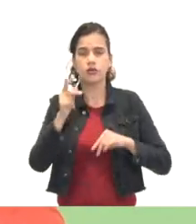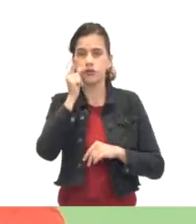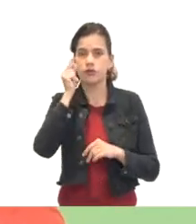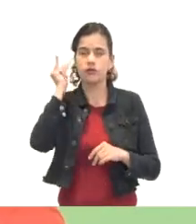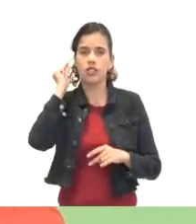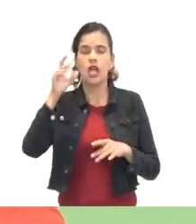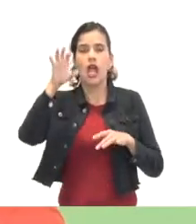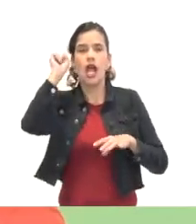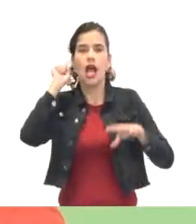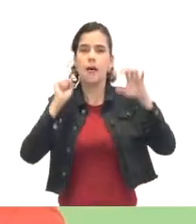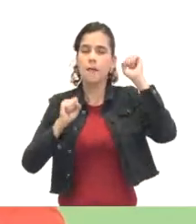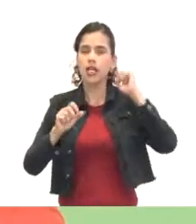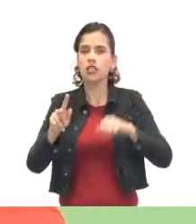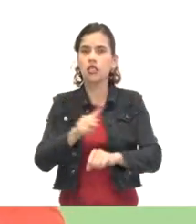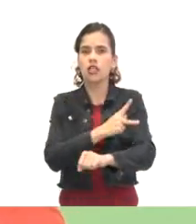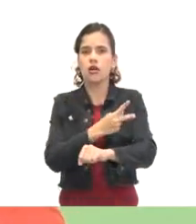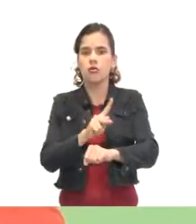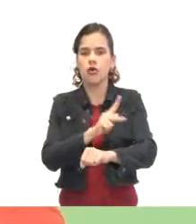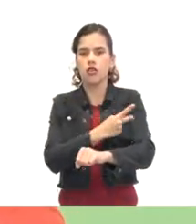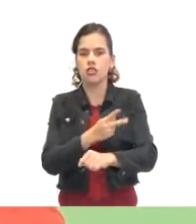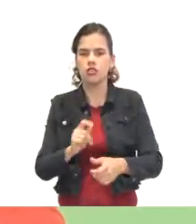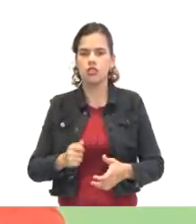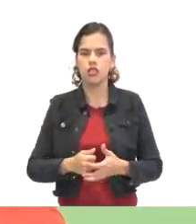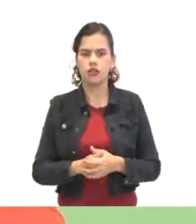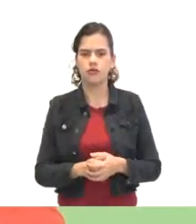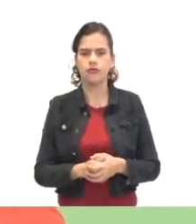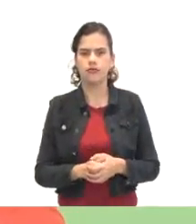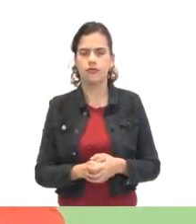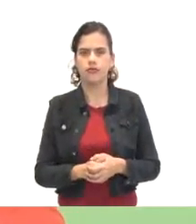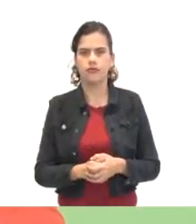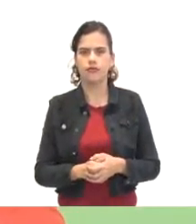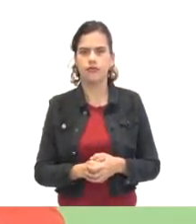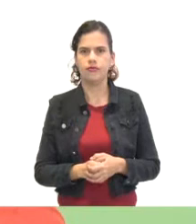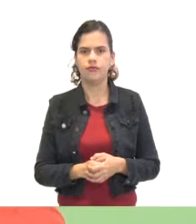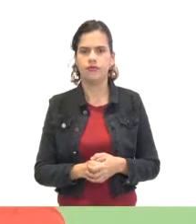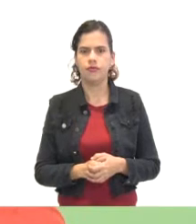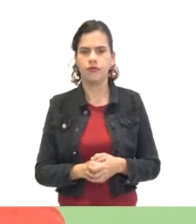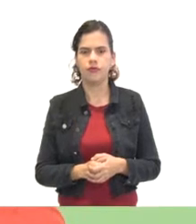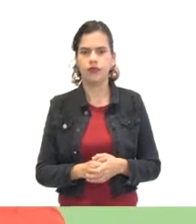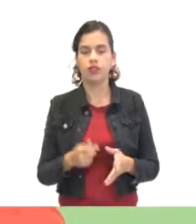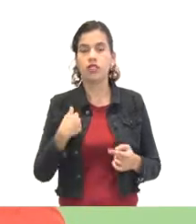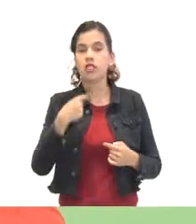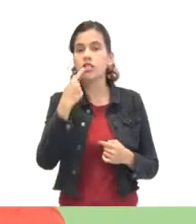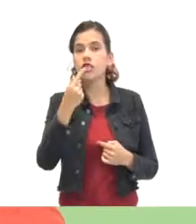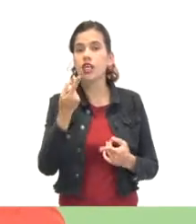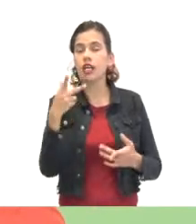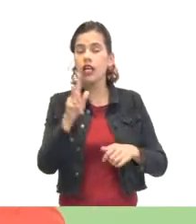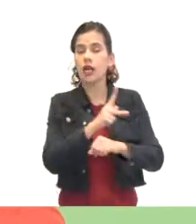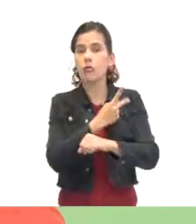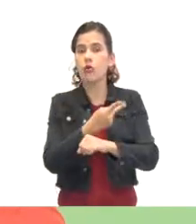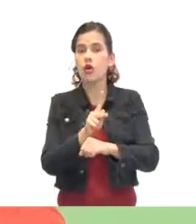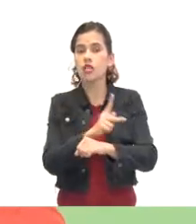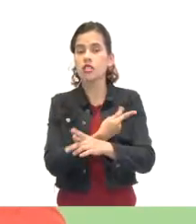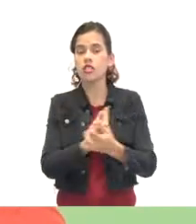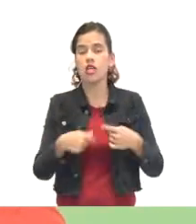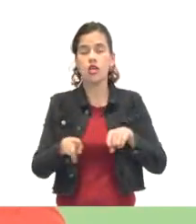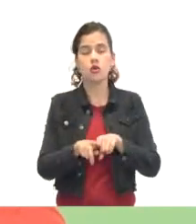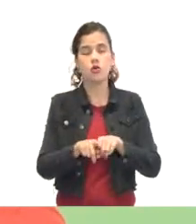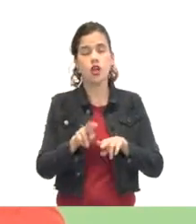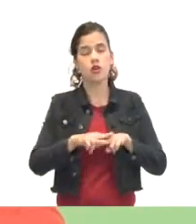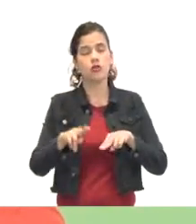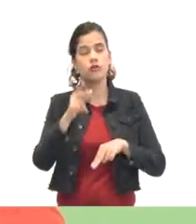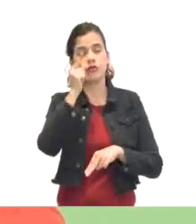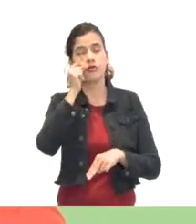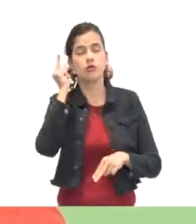niñas aprendan de la poesía. Luz Beltrán Prieto Figueroa decía que la poesía se parece a los niños y a